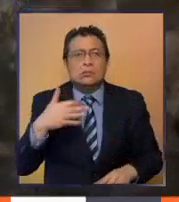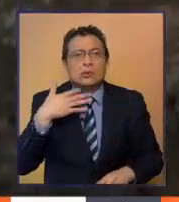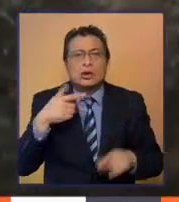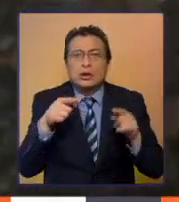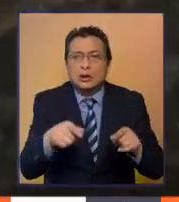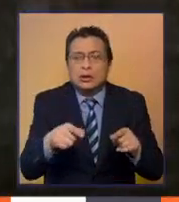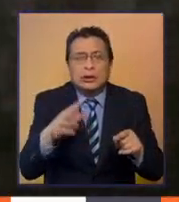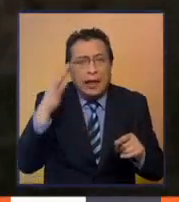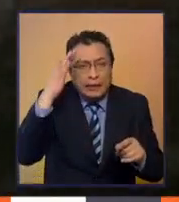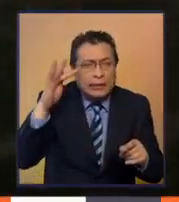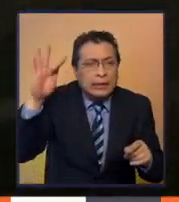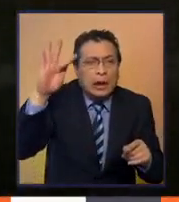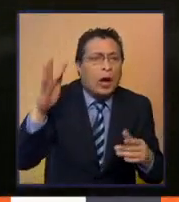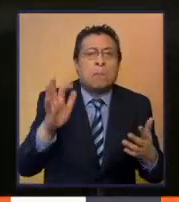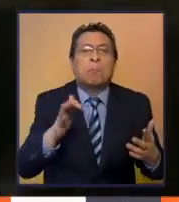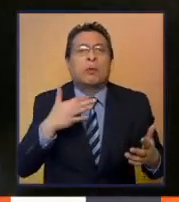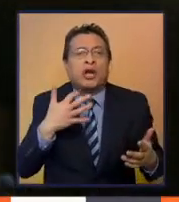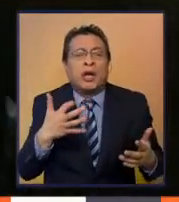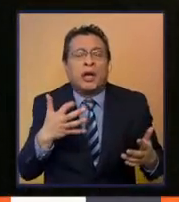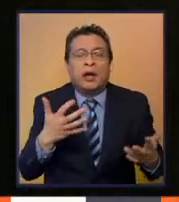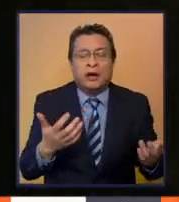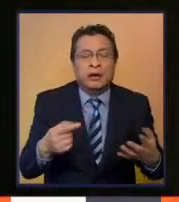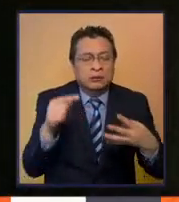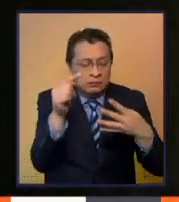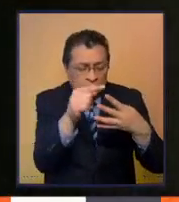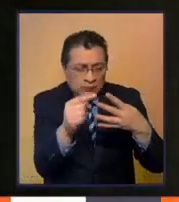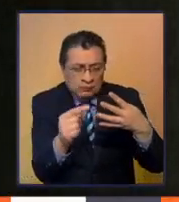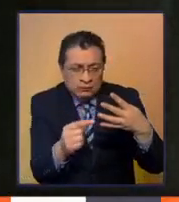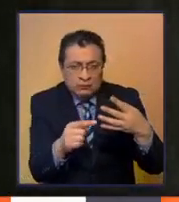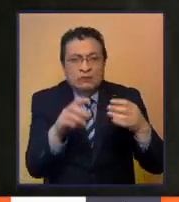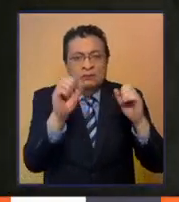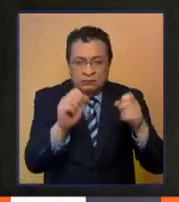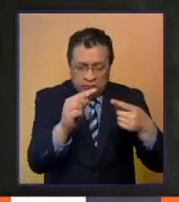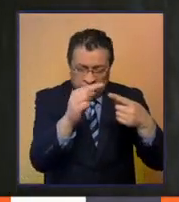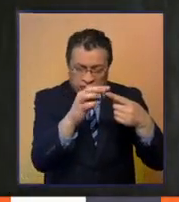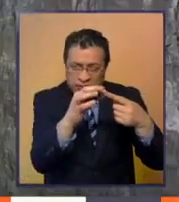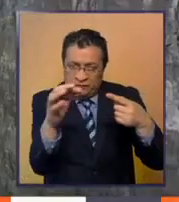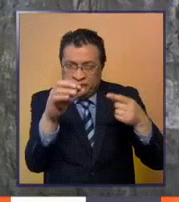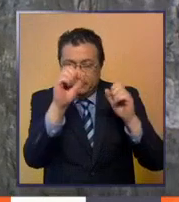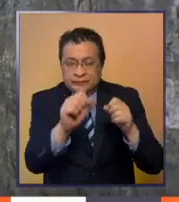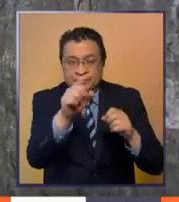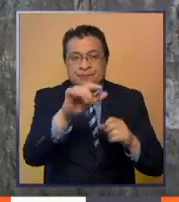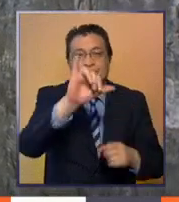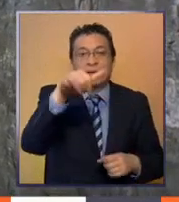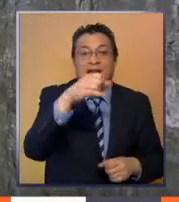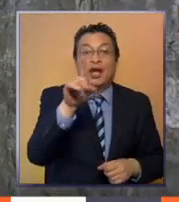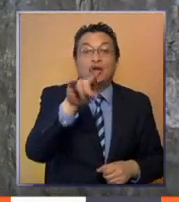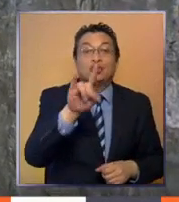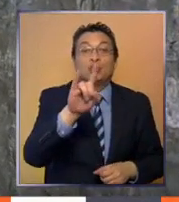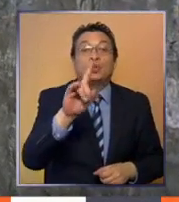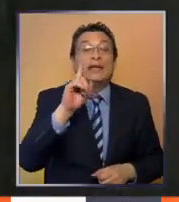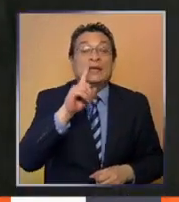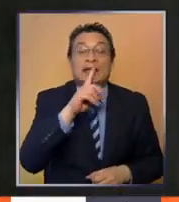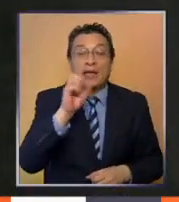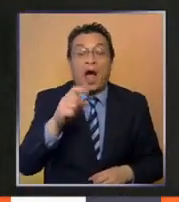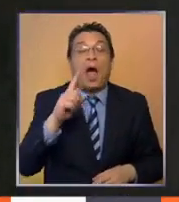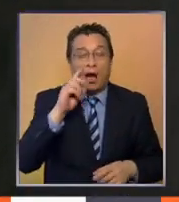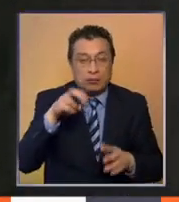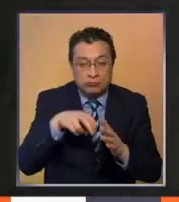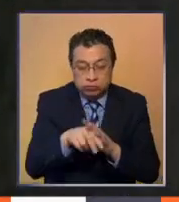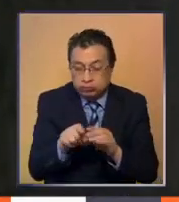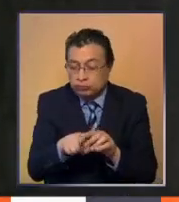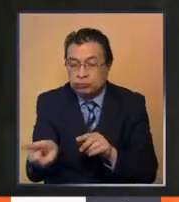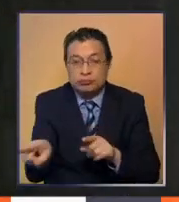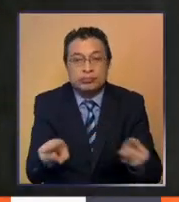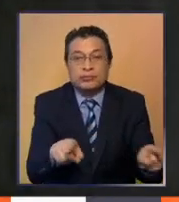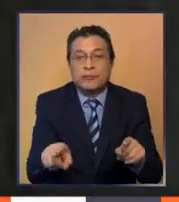son varias. Se plantea que en estos túneles quizás de los jesuitas habrían existido extensiones, o en general